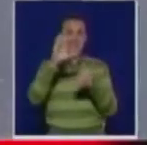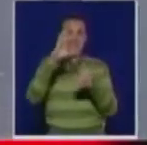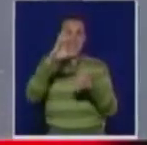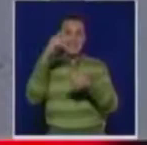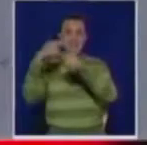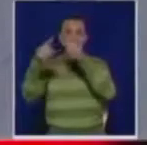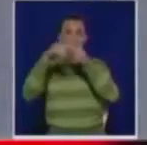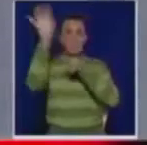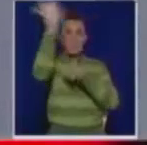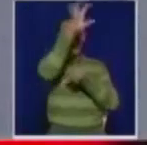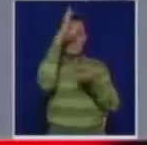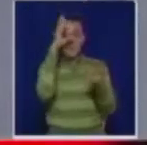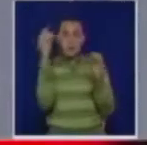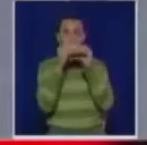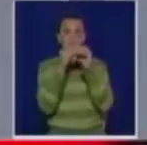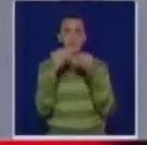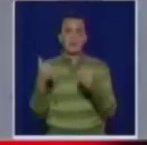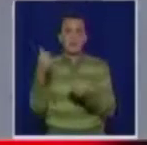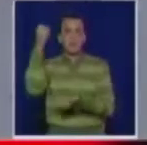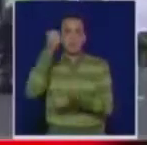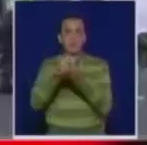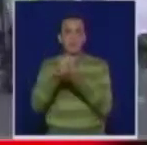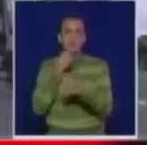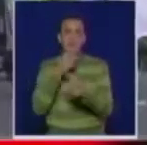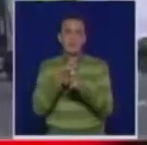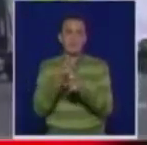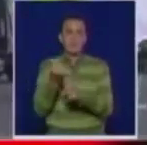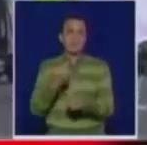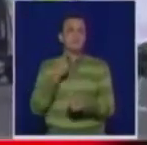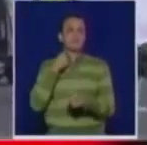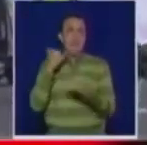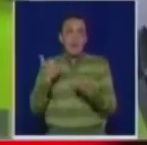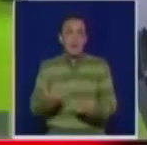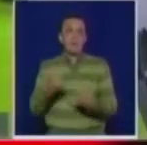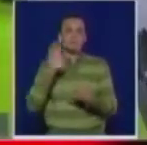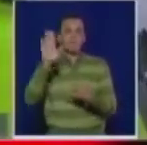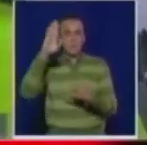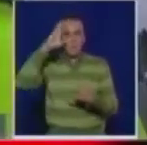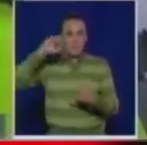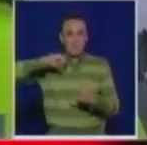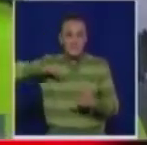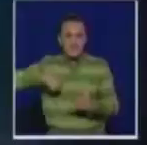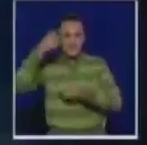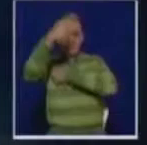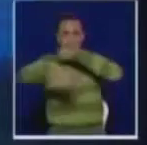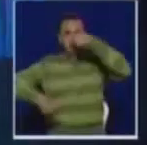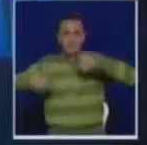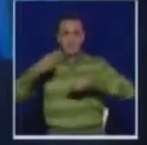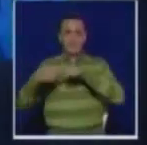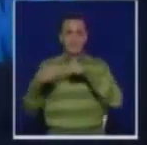su economía se ha visto afectada. Por el momento, autoridades del ESMAD y de la policía mantienen acordonados el lugar.